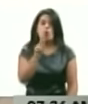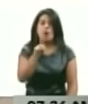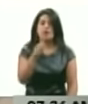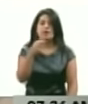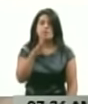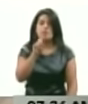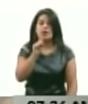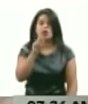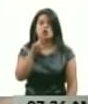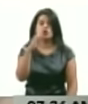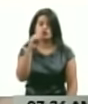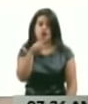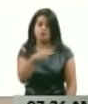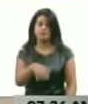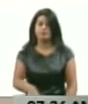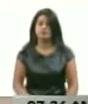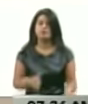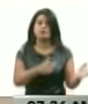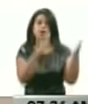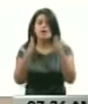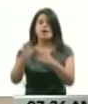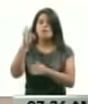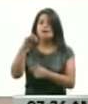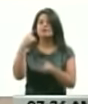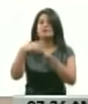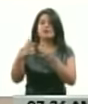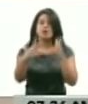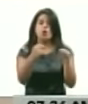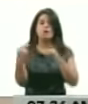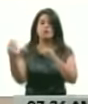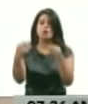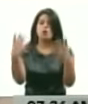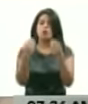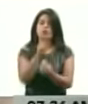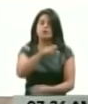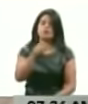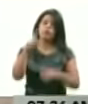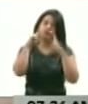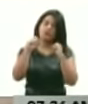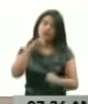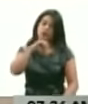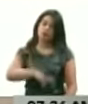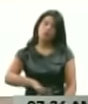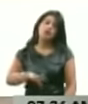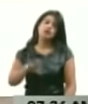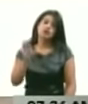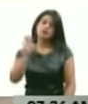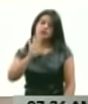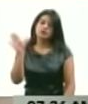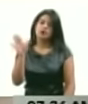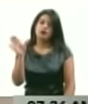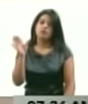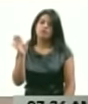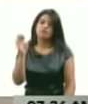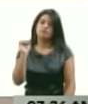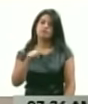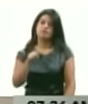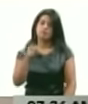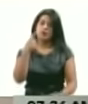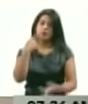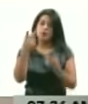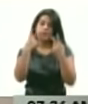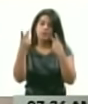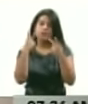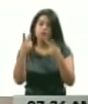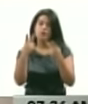tener diferentes conversatorios con historiadores que van a reforzar. Una de estas es la